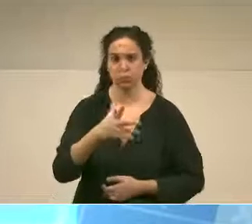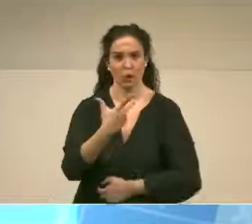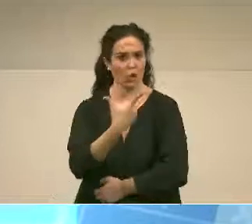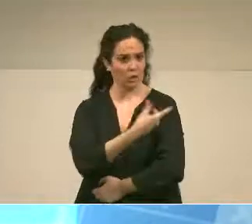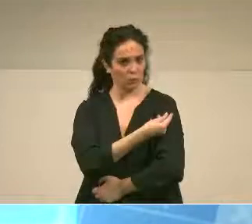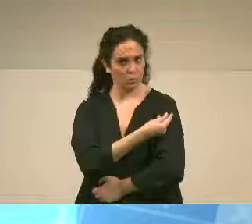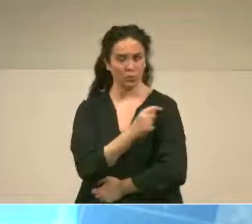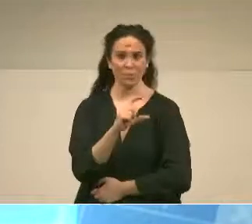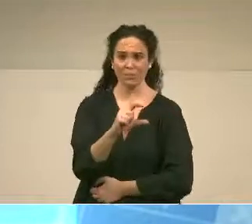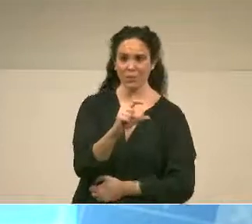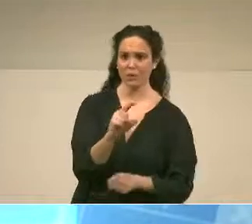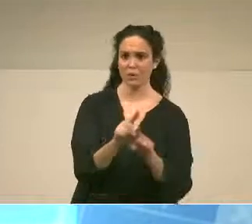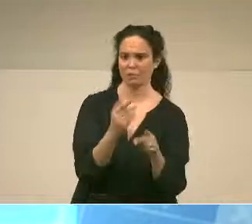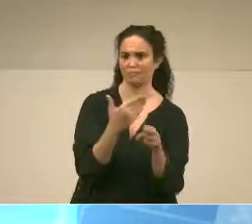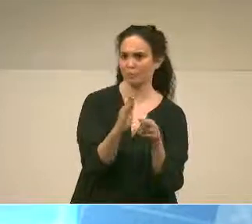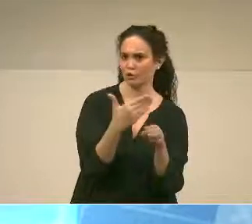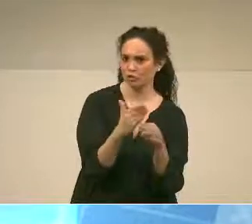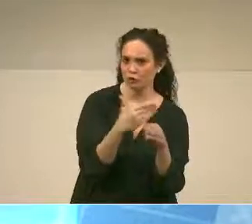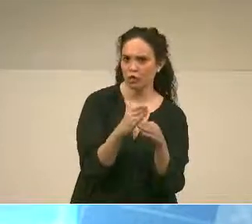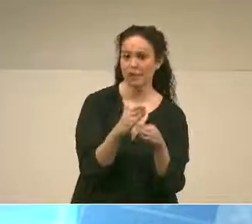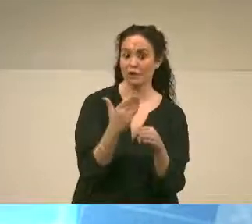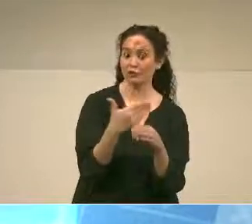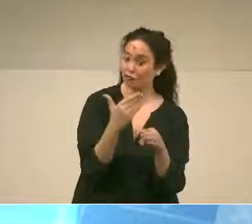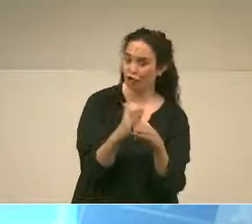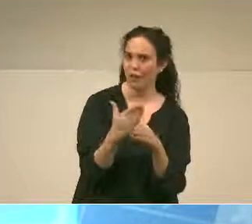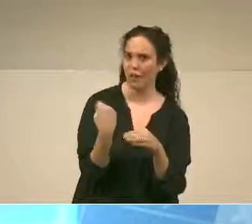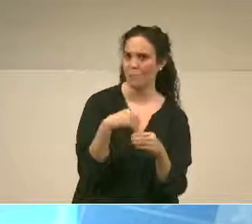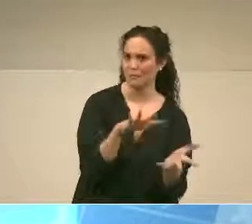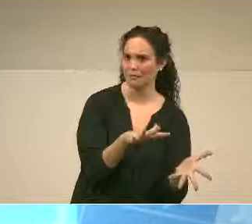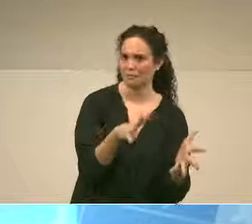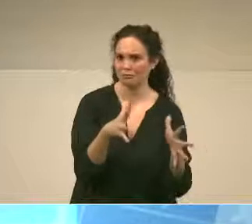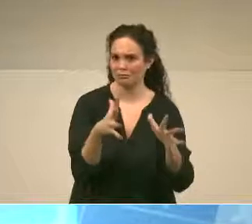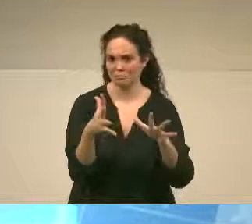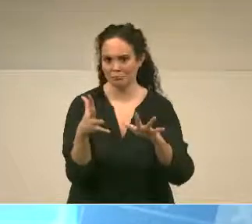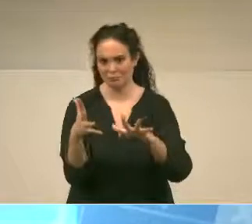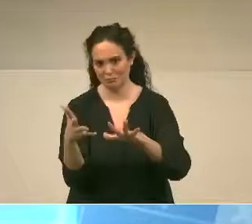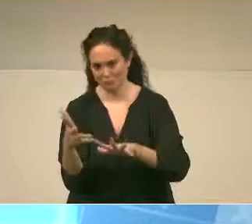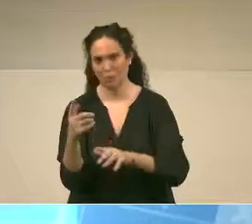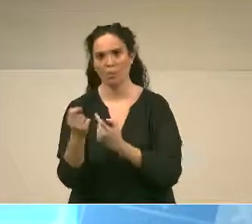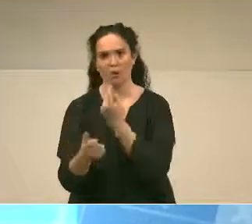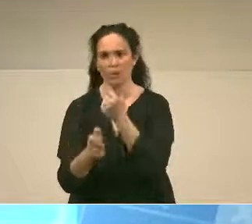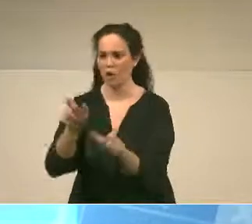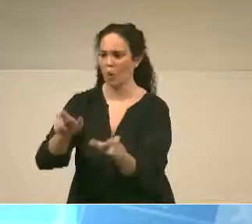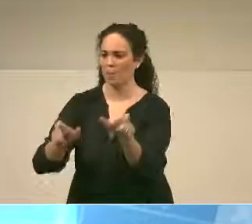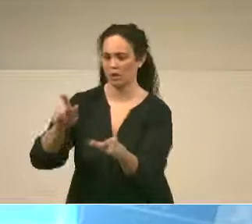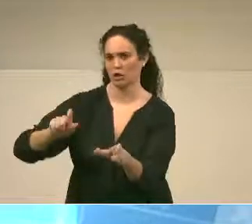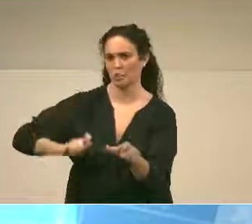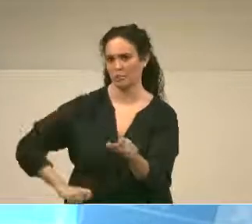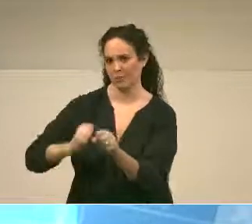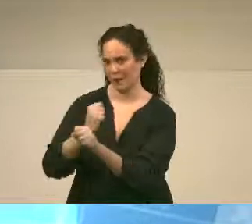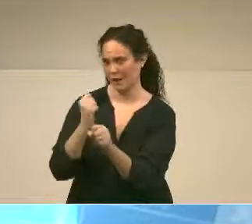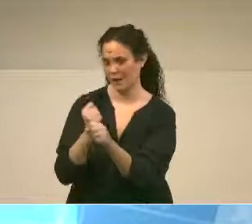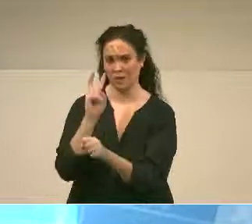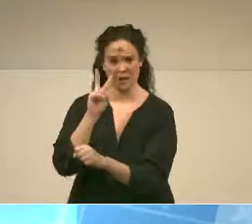dosis residuales, esas dosis son las que luego se han ido administrando, como ven, en un número muy